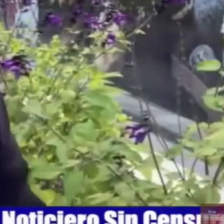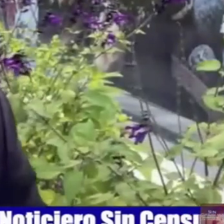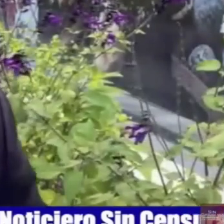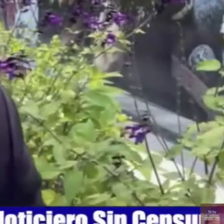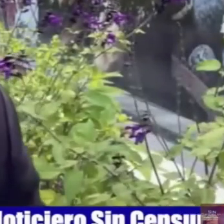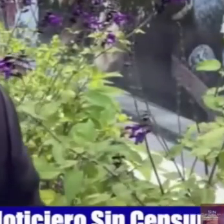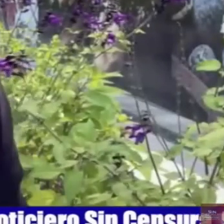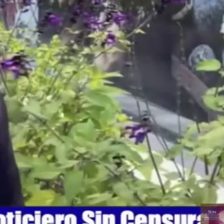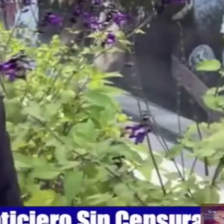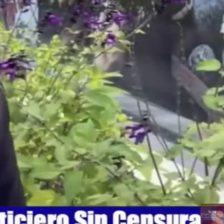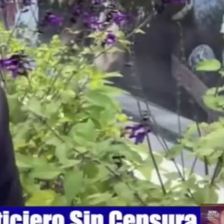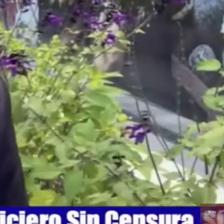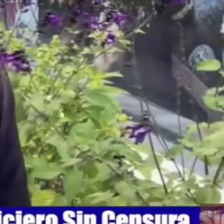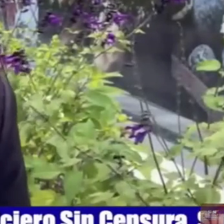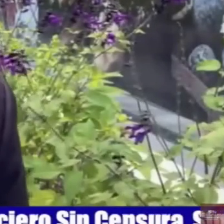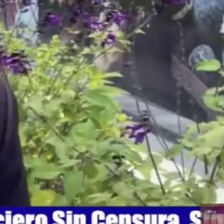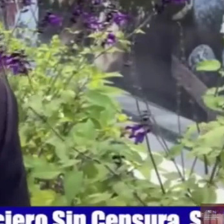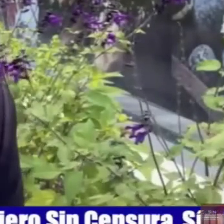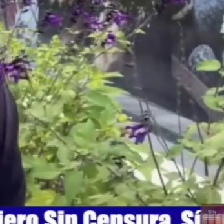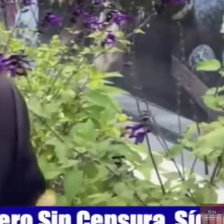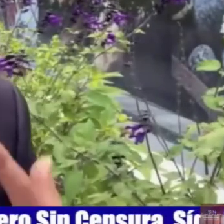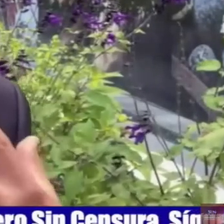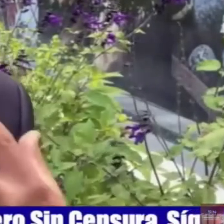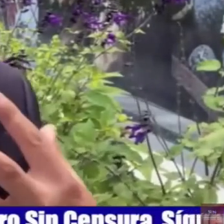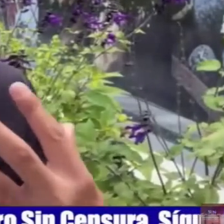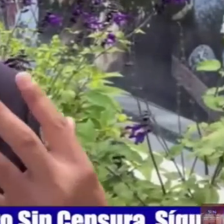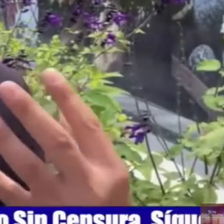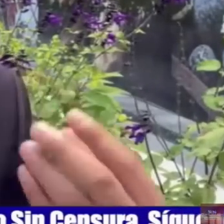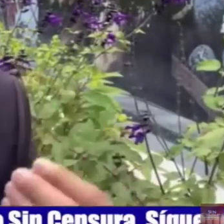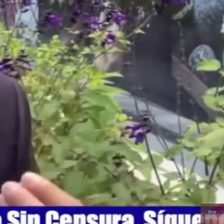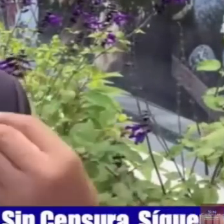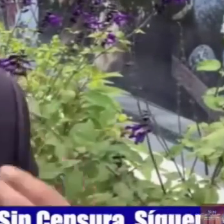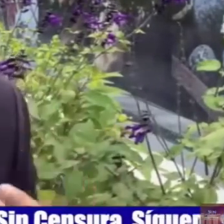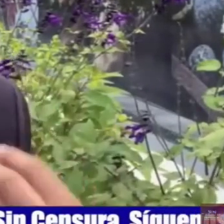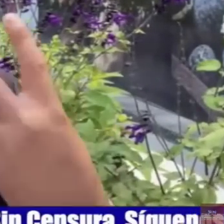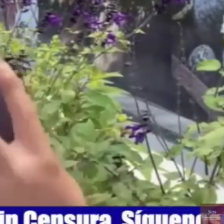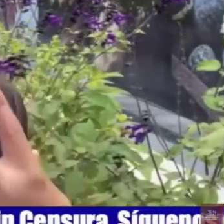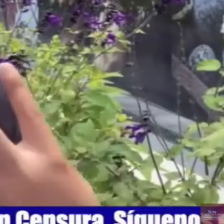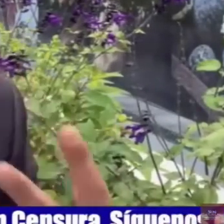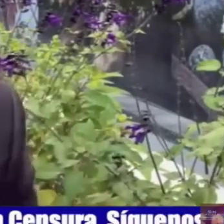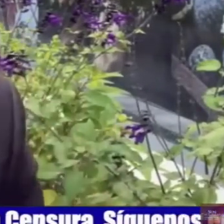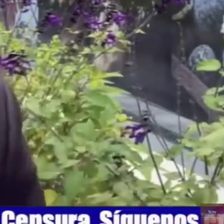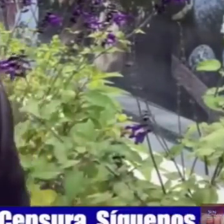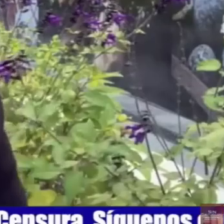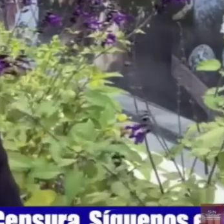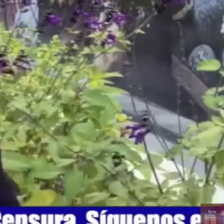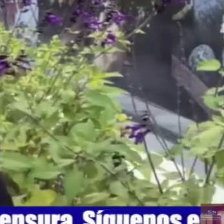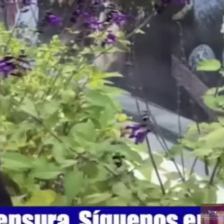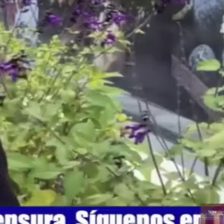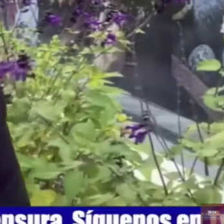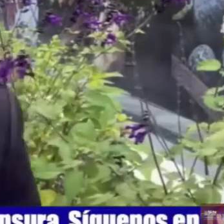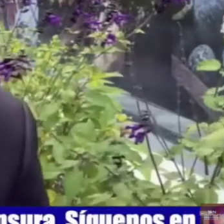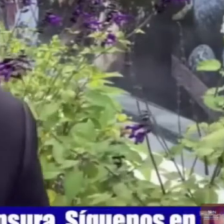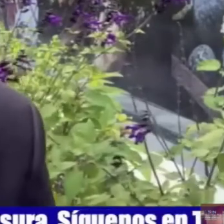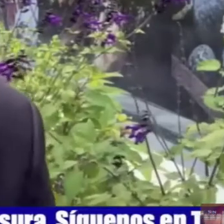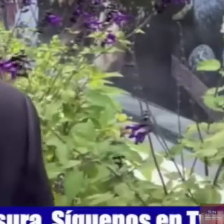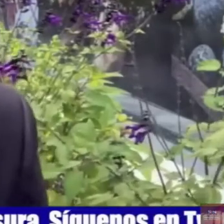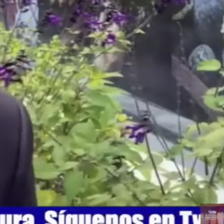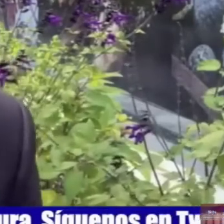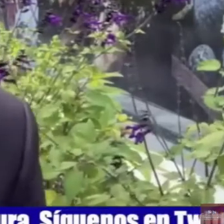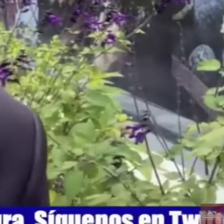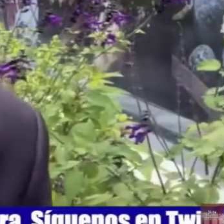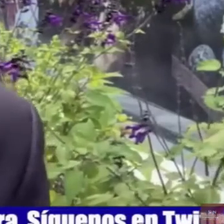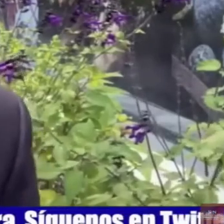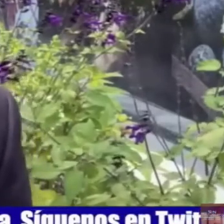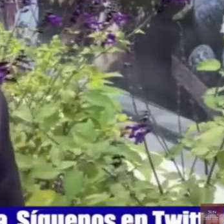que el presidente, con la transparencia que lo caracteriza, al menos, insisto, desde mi punto de vista, aunque no piensen así,